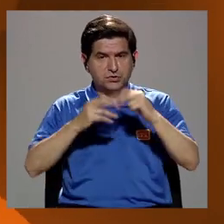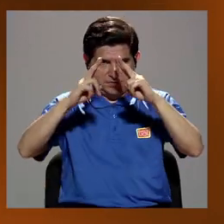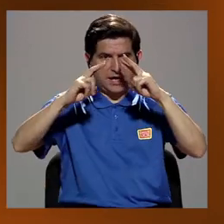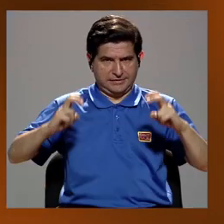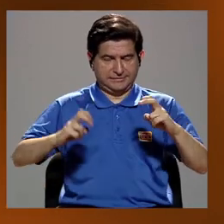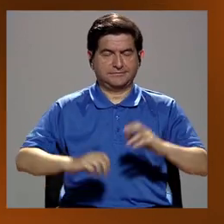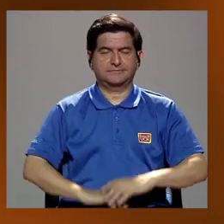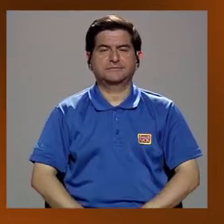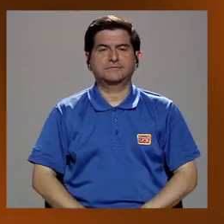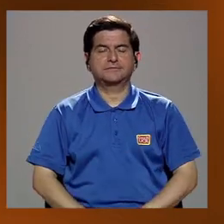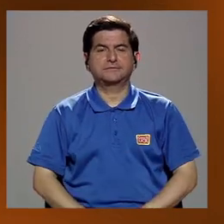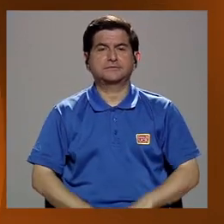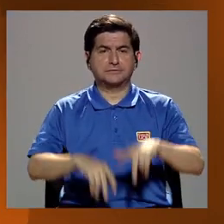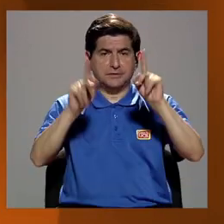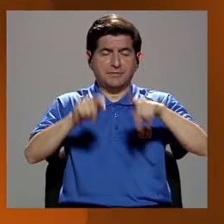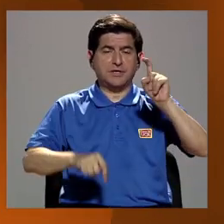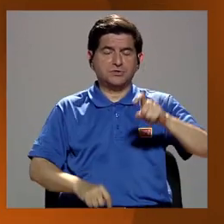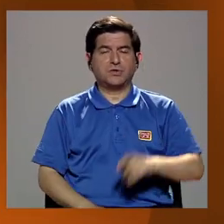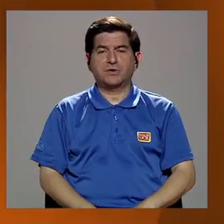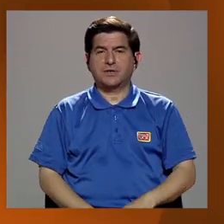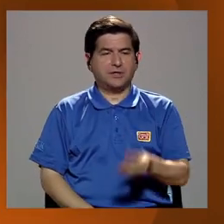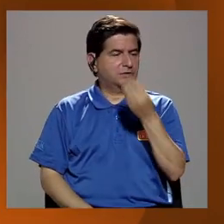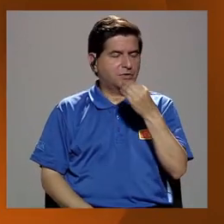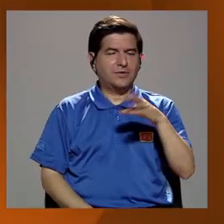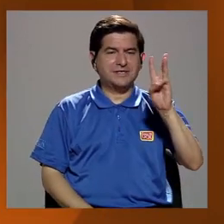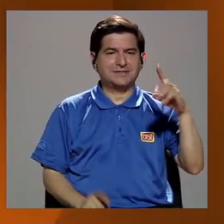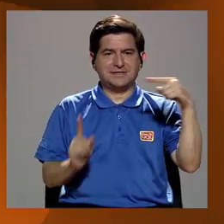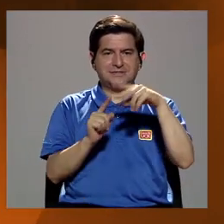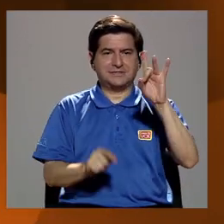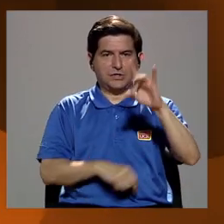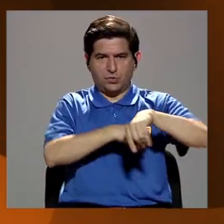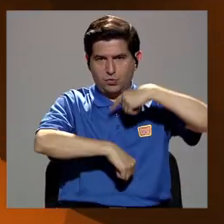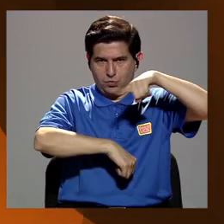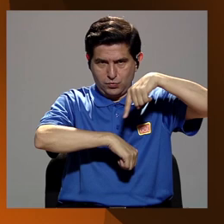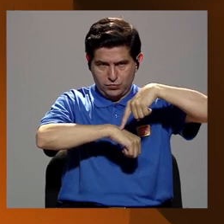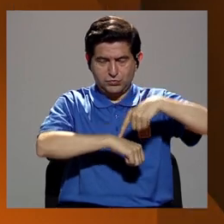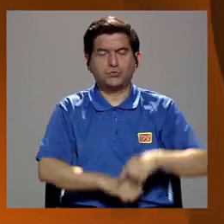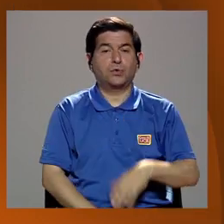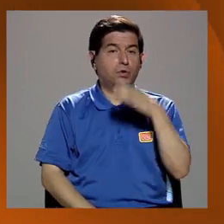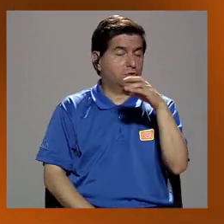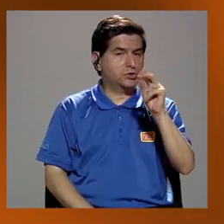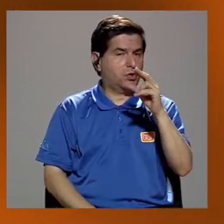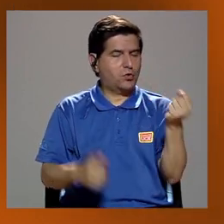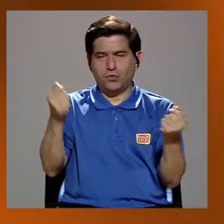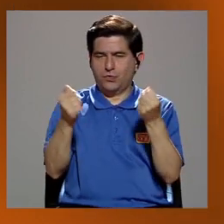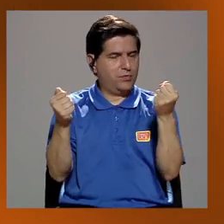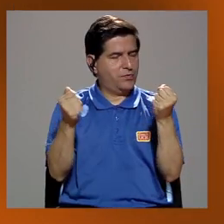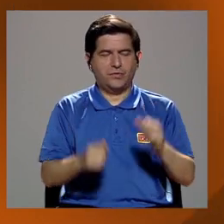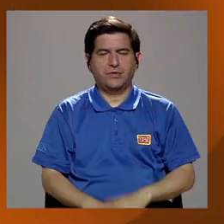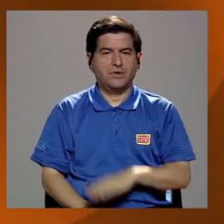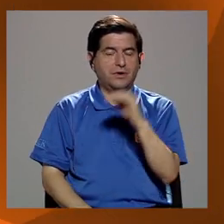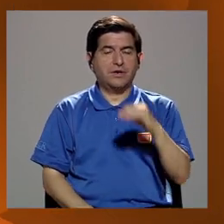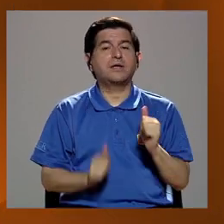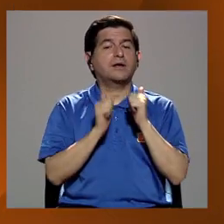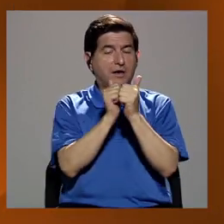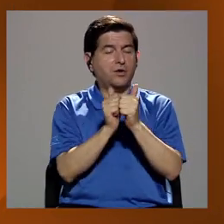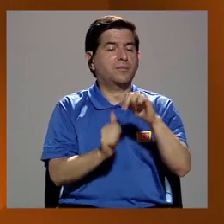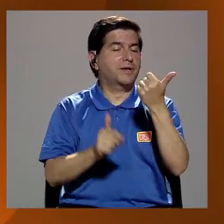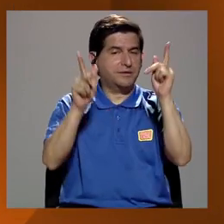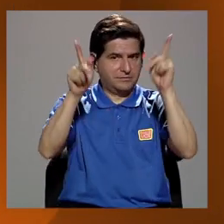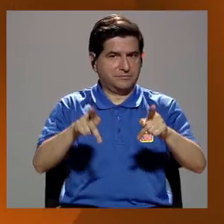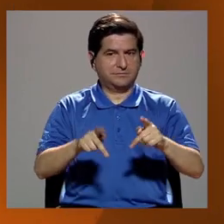antes del examen son: el paciente debe ir en ayunas de 6 a 8 horas. Se recomienda que no llegue manejando y que